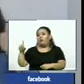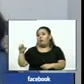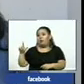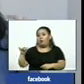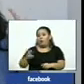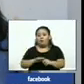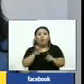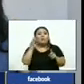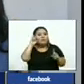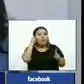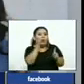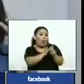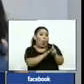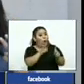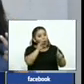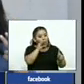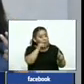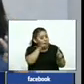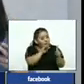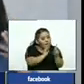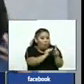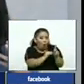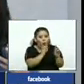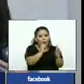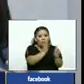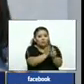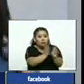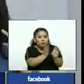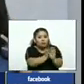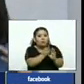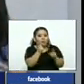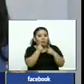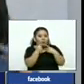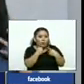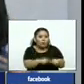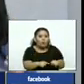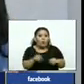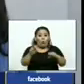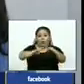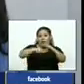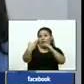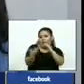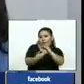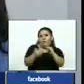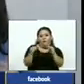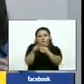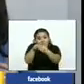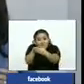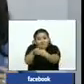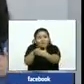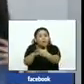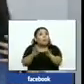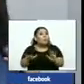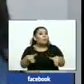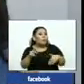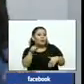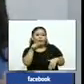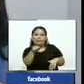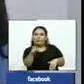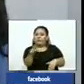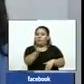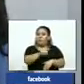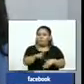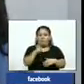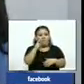acoso físico, verbal, psicológico y el pronunciado en redes sociales, porque eso no se